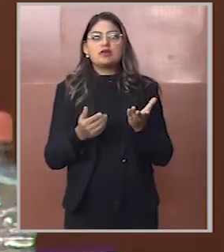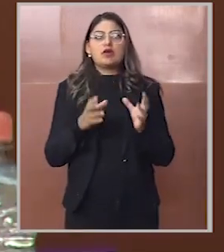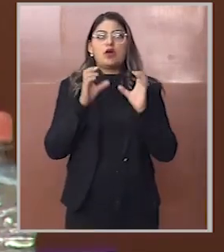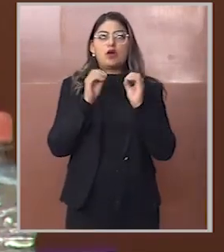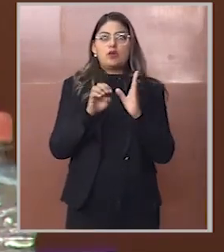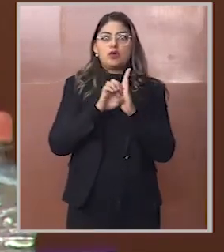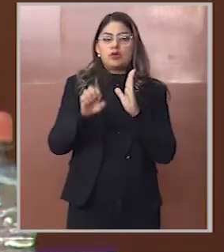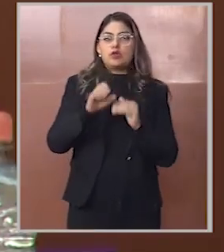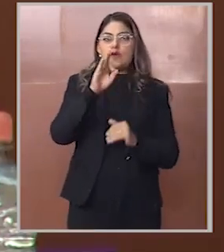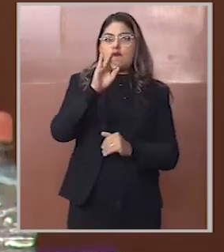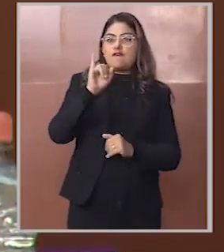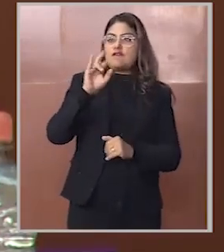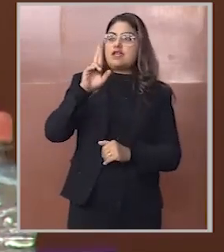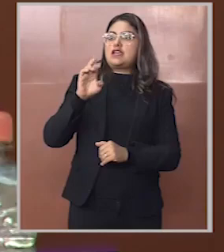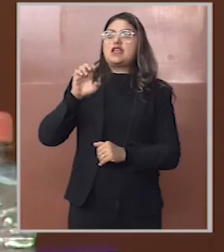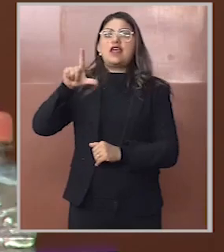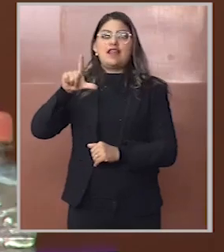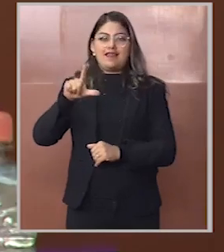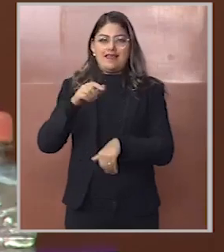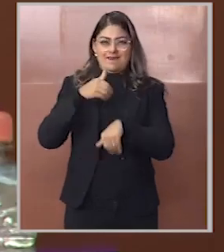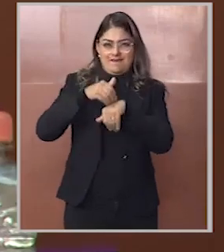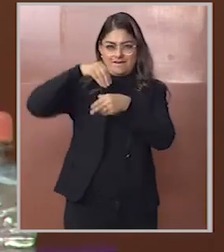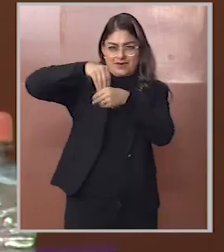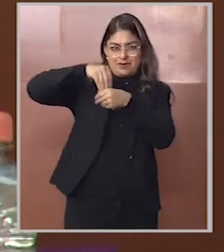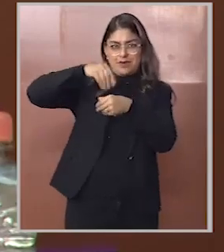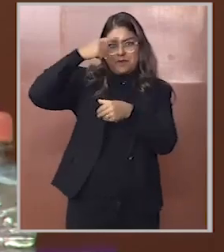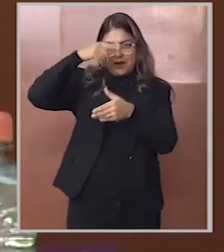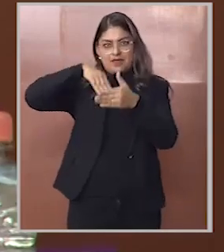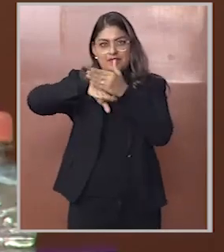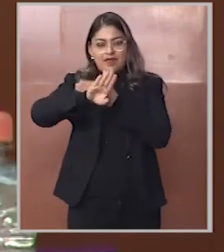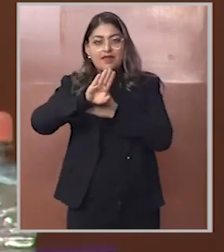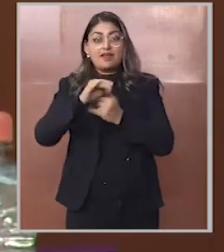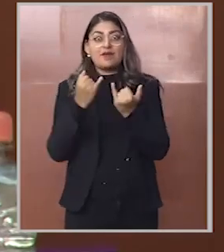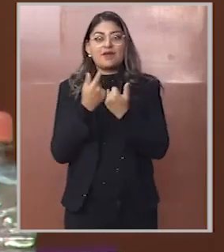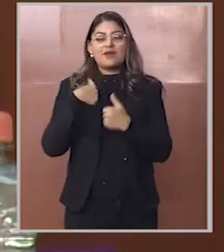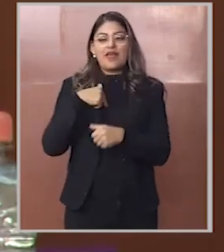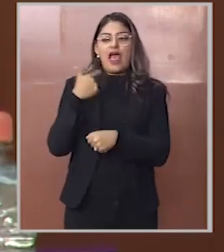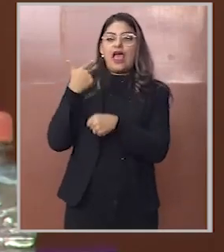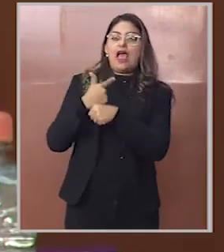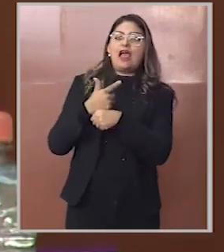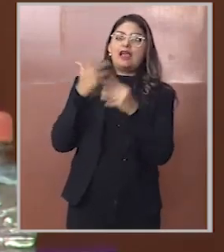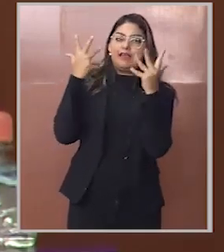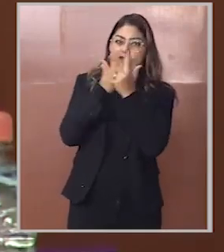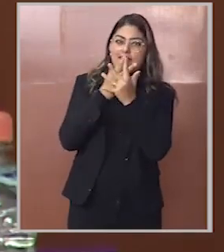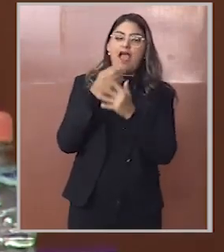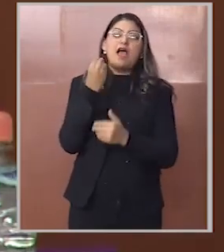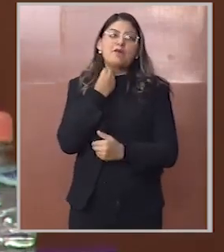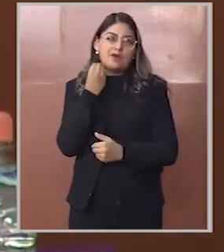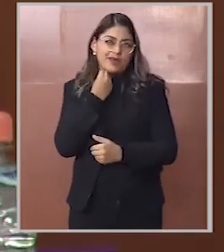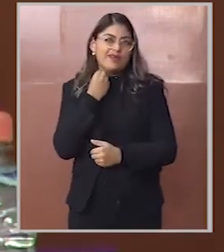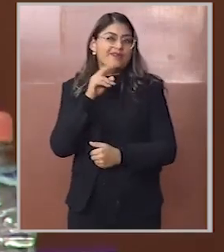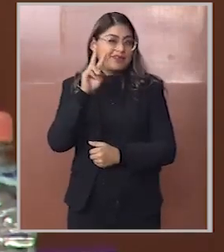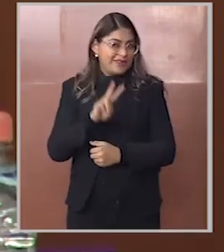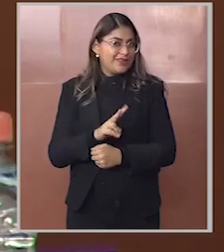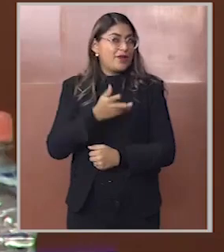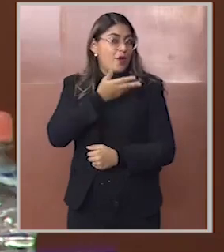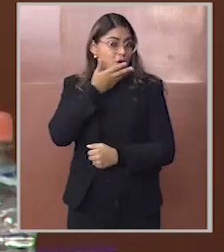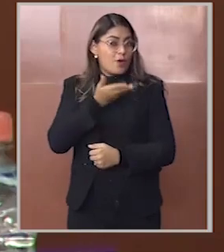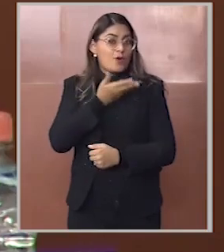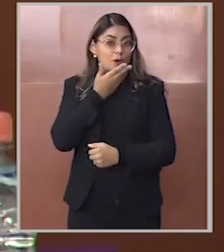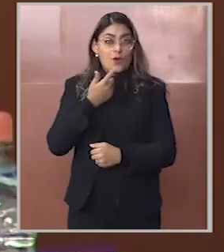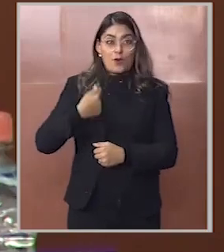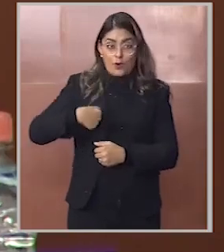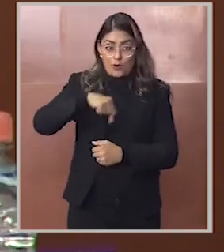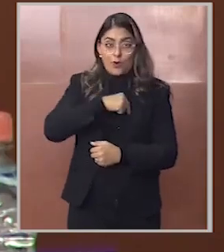y que también nos dimos cuenta que nosotras mismas como abogados y como abogadas eh No estamos realmente también utilizando tanto las herramientas